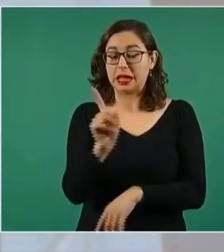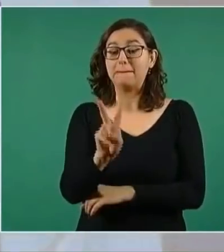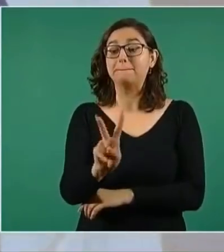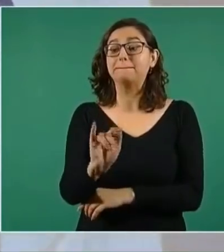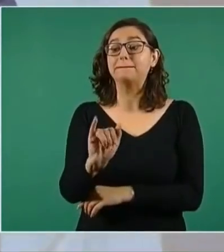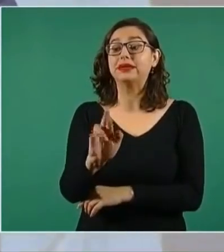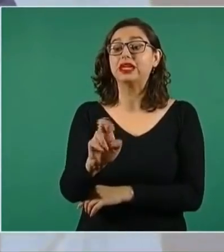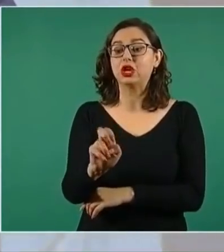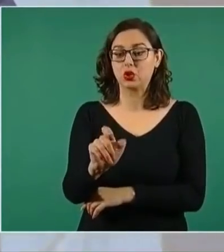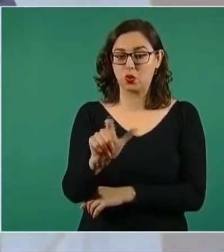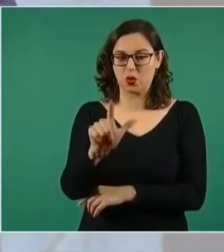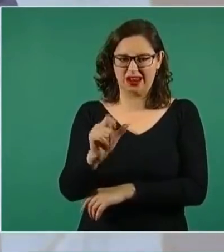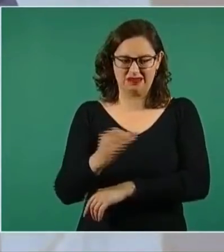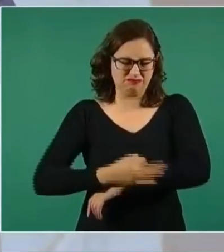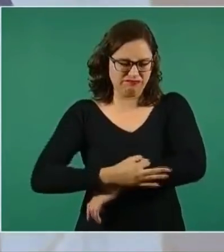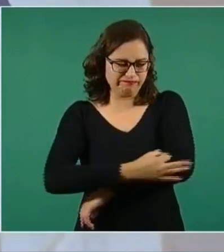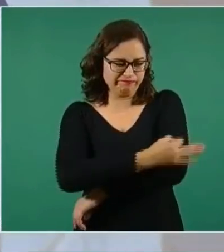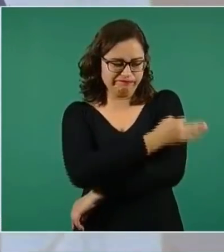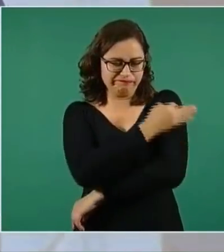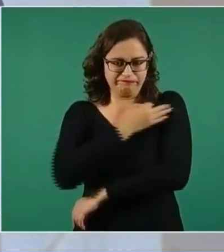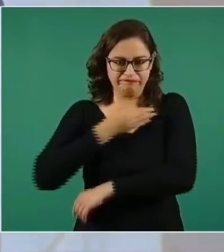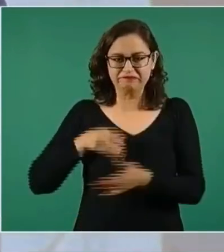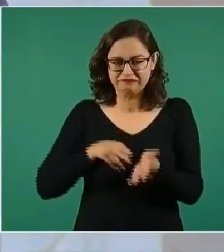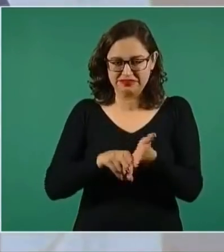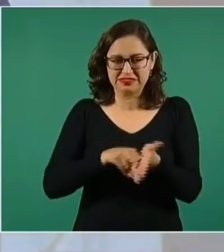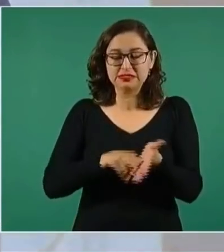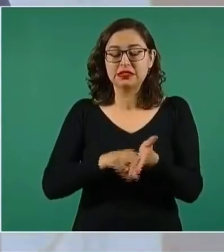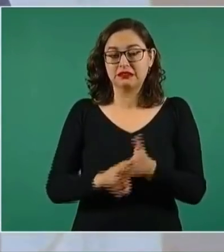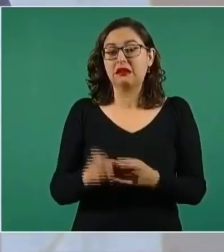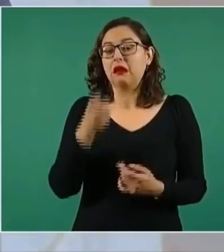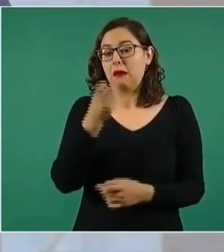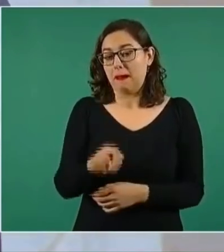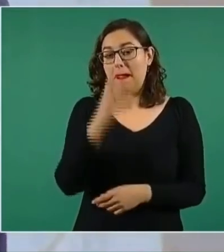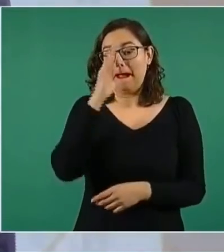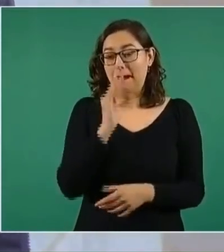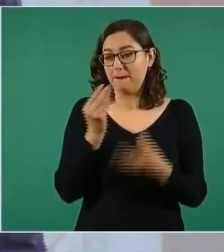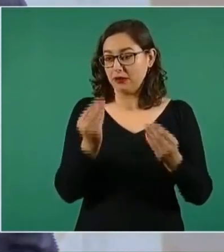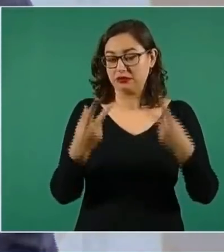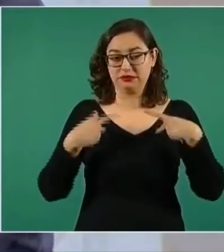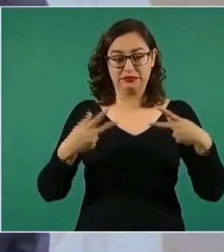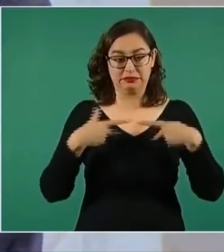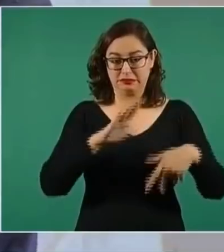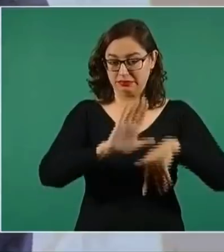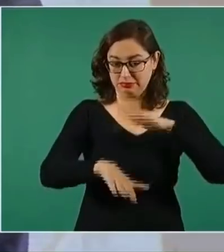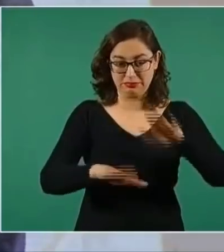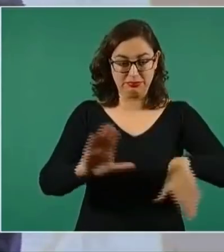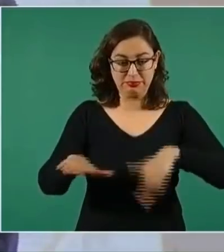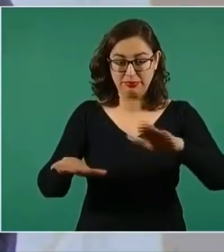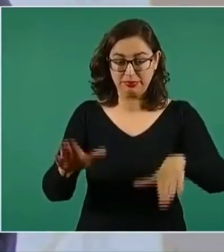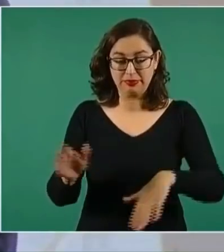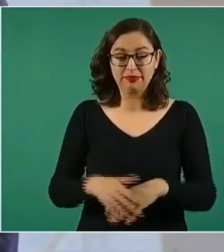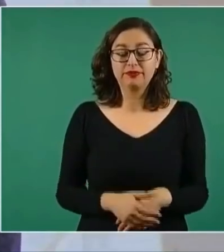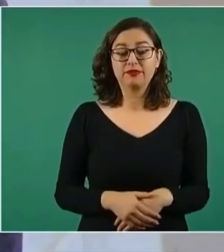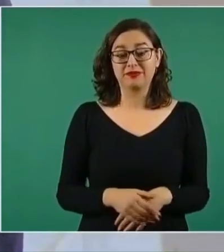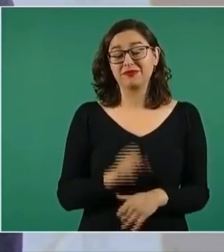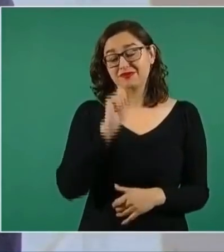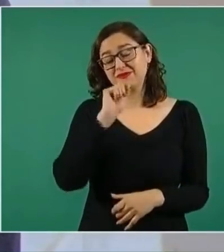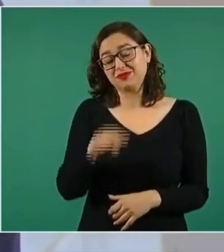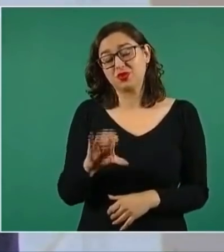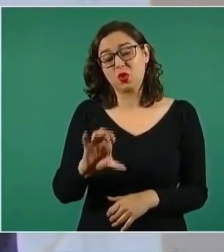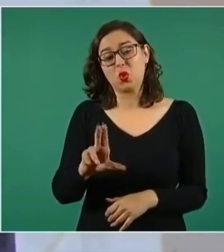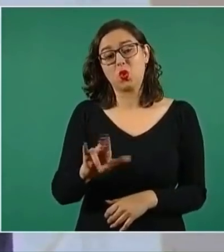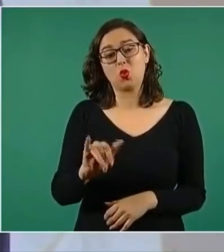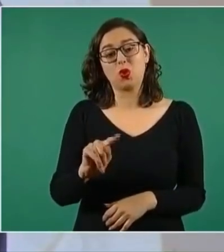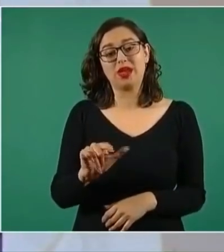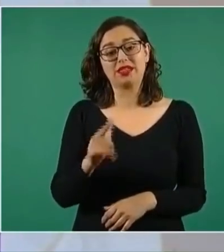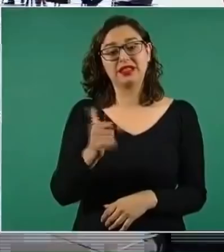en ese entonces muchas muertes, entre otras la de Cuitláhuac, quien había